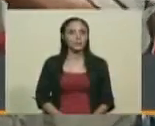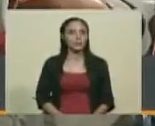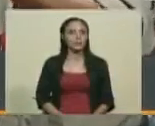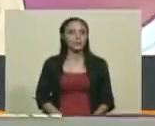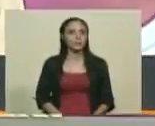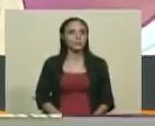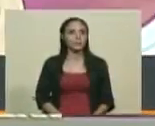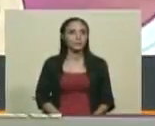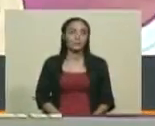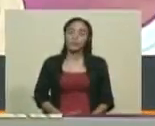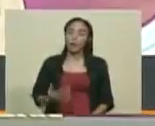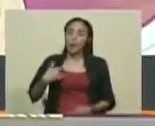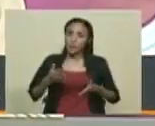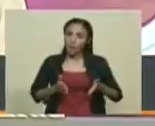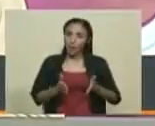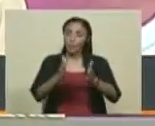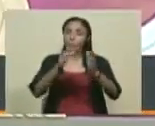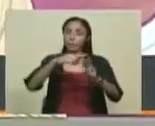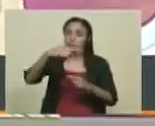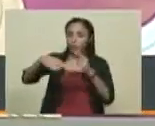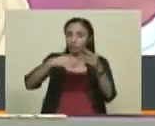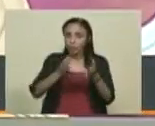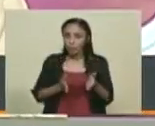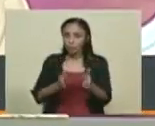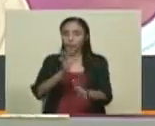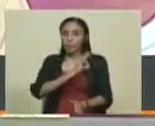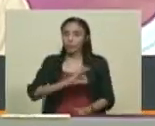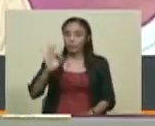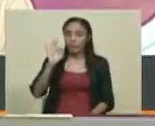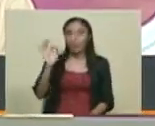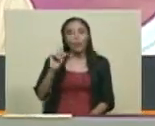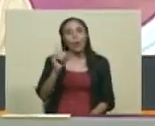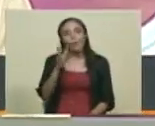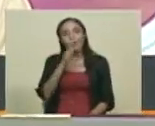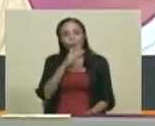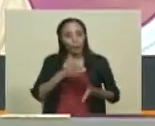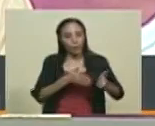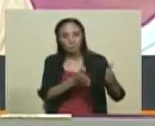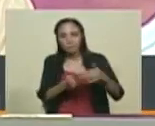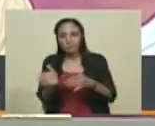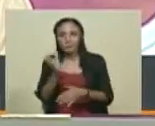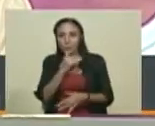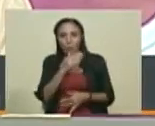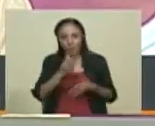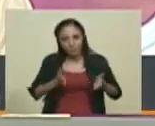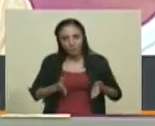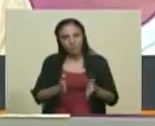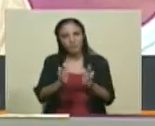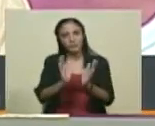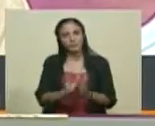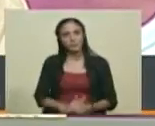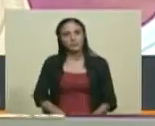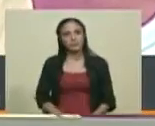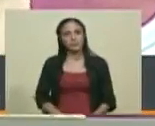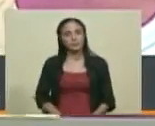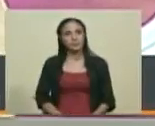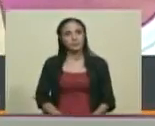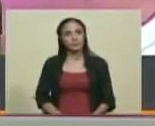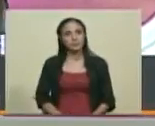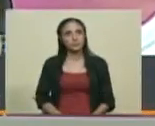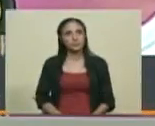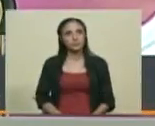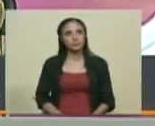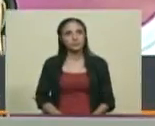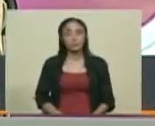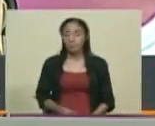O es por el camino de la revolución socialista o no es. Compañero, o no es. ¿Ustedes